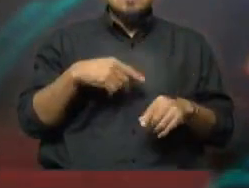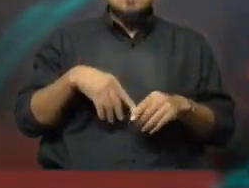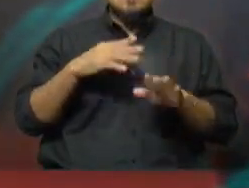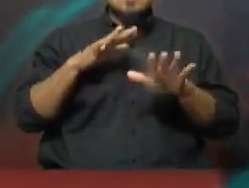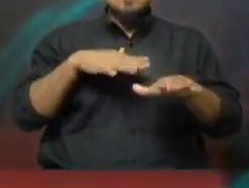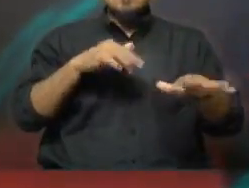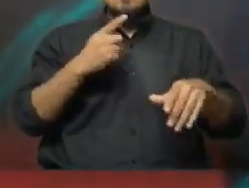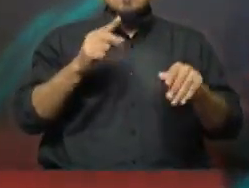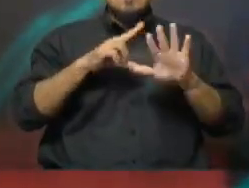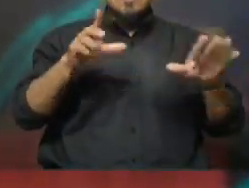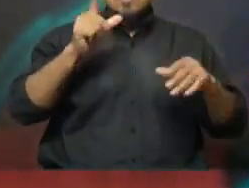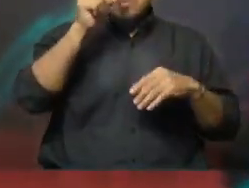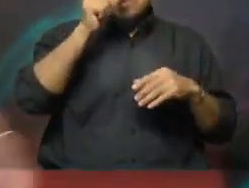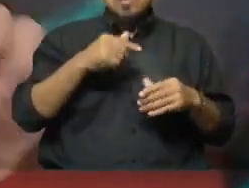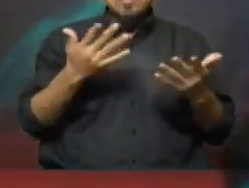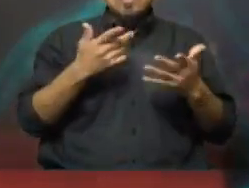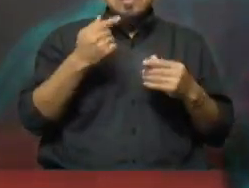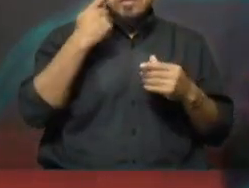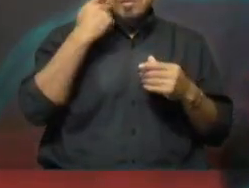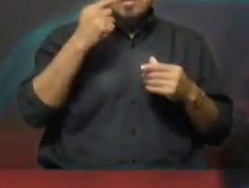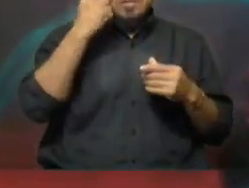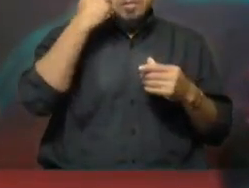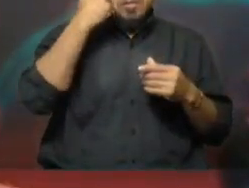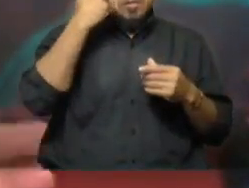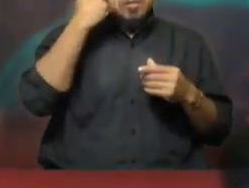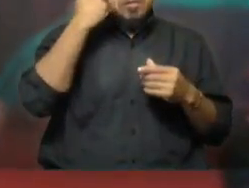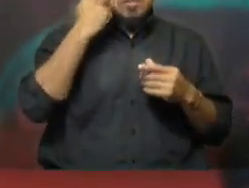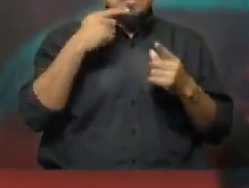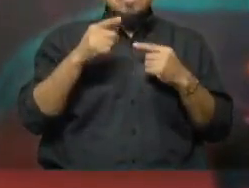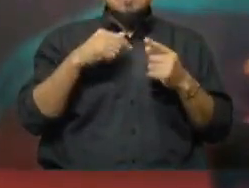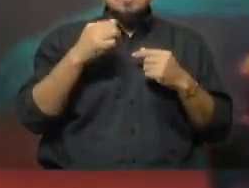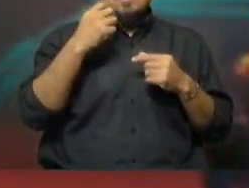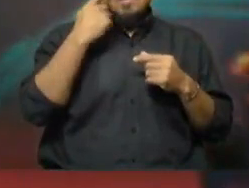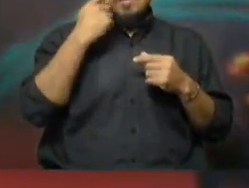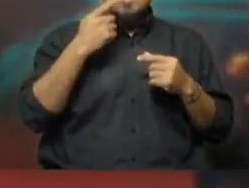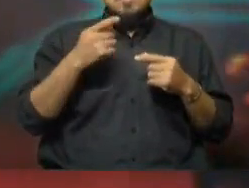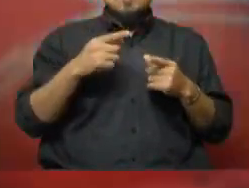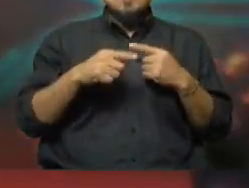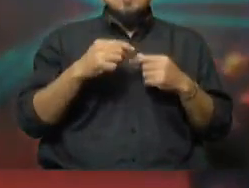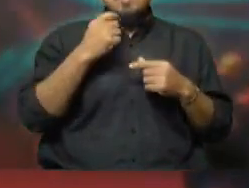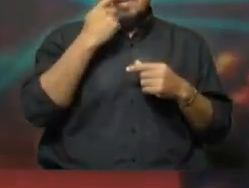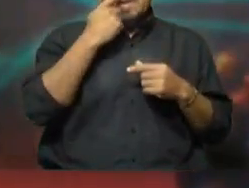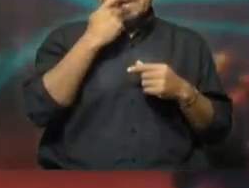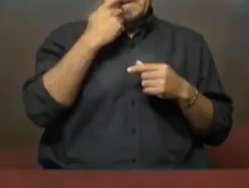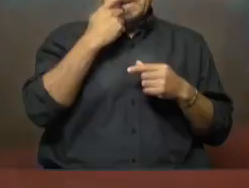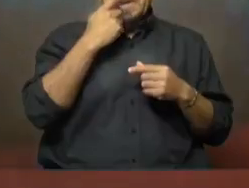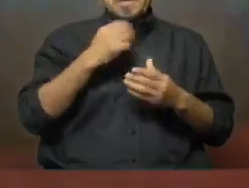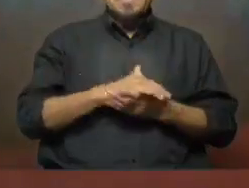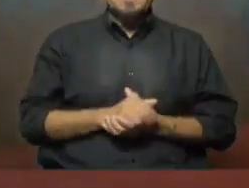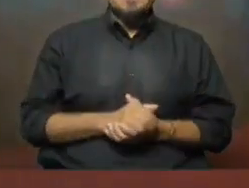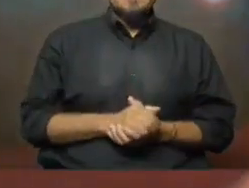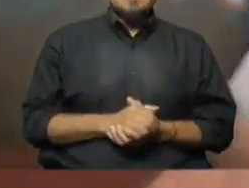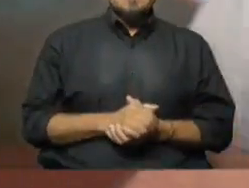18 de Julio, porque está que arde todo. Y yo tengo ganas de ver cómo se viene desarrollando el desfile. A ver, More, ¿estás por